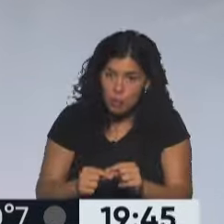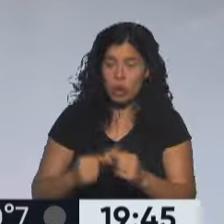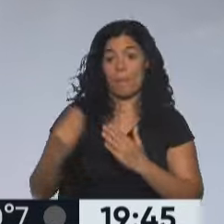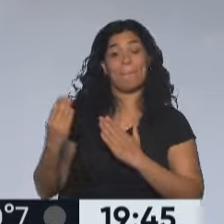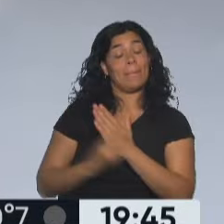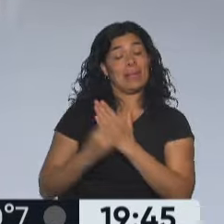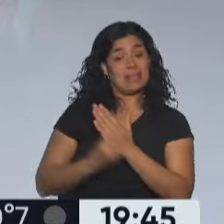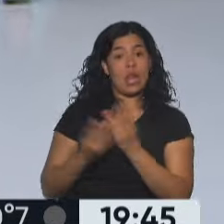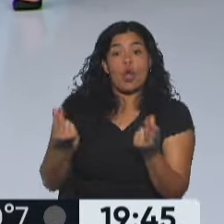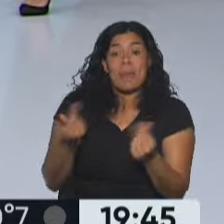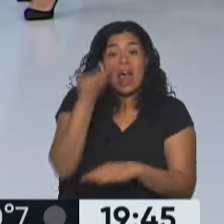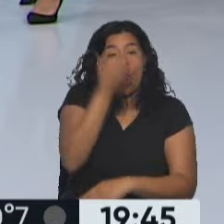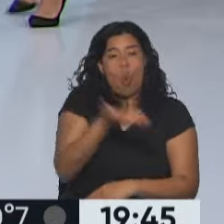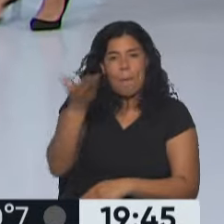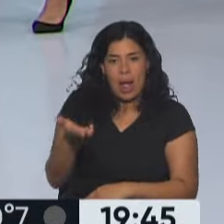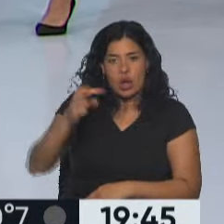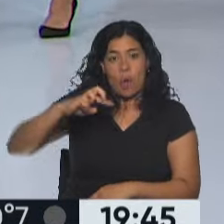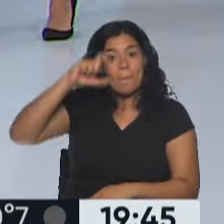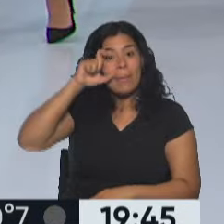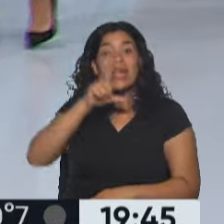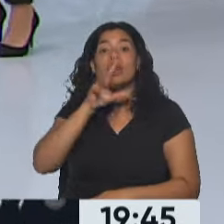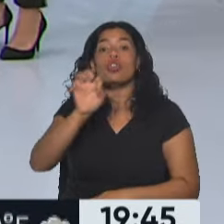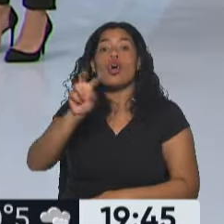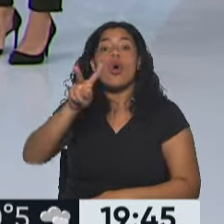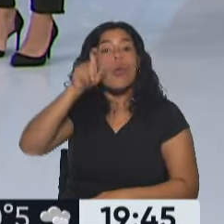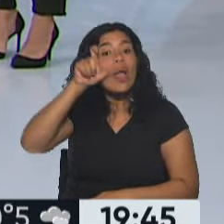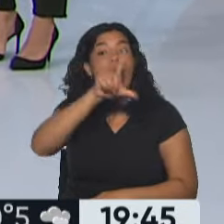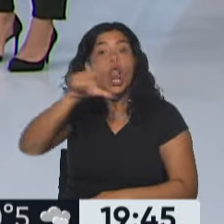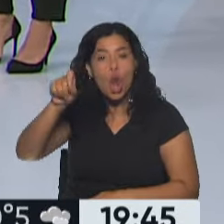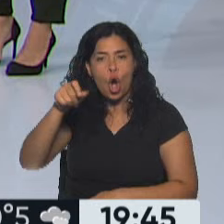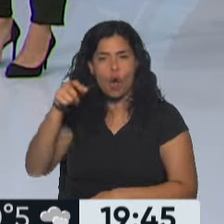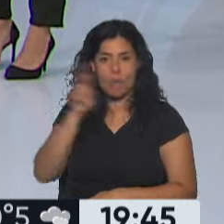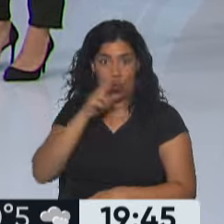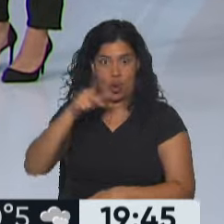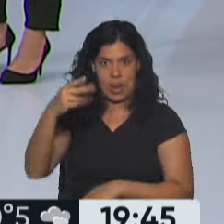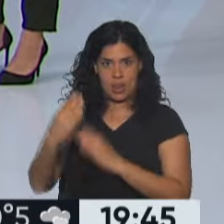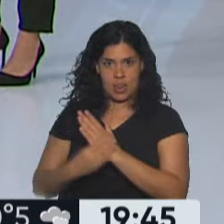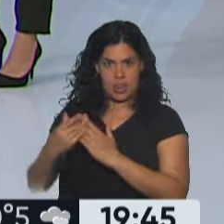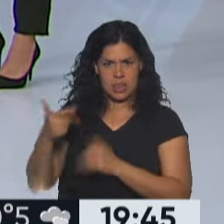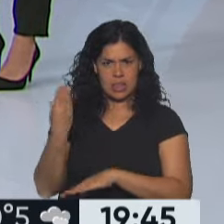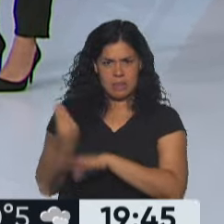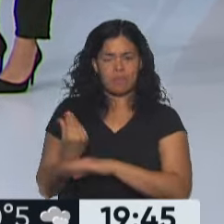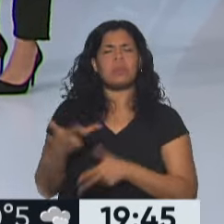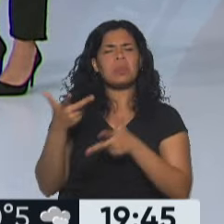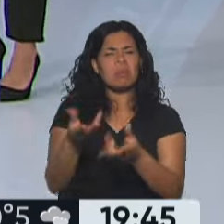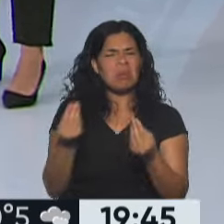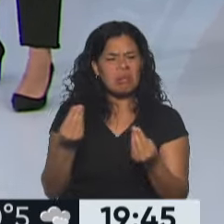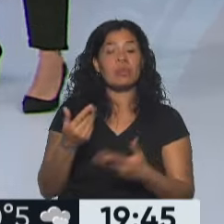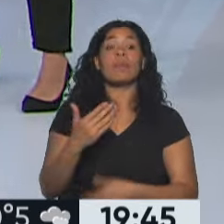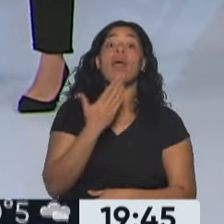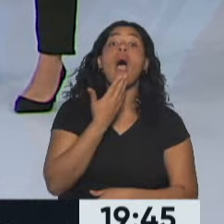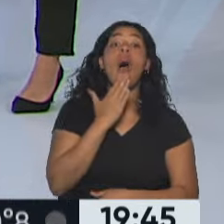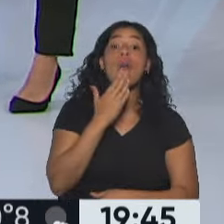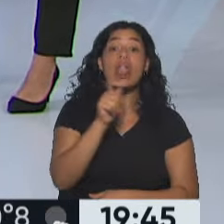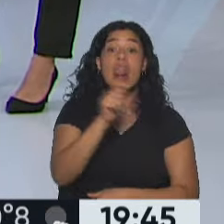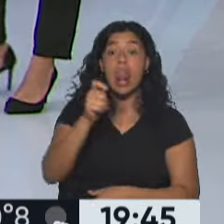ministerio que conduce Sandra Petovelo? Ahí lo estás viendo en pantalla. Aseguran que el acuerdo que llegaron en el mes de abril, cuando se